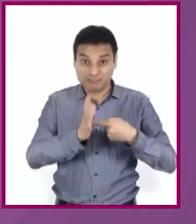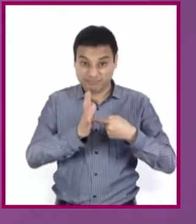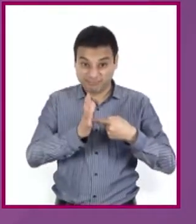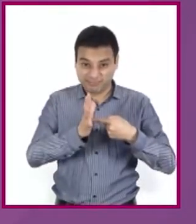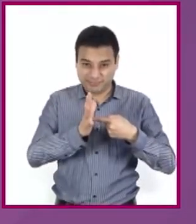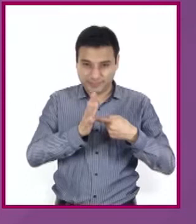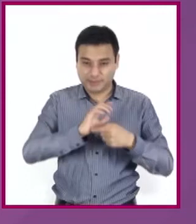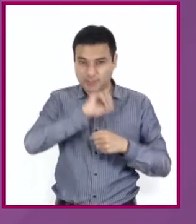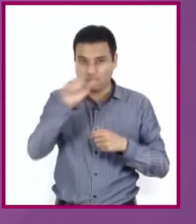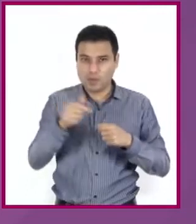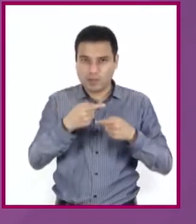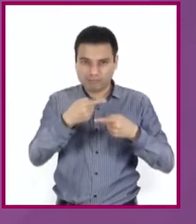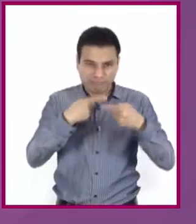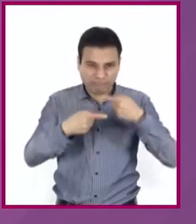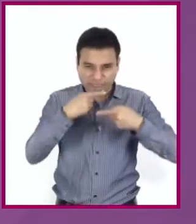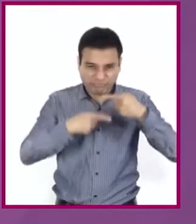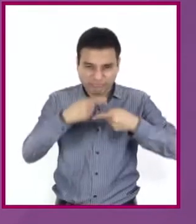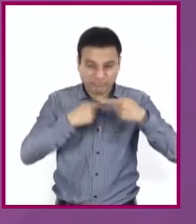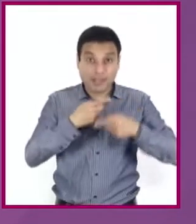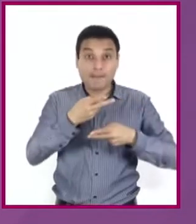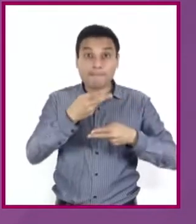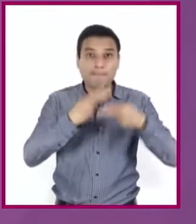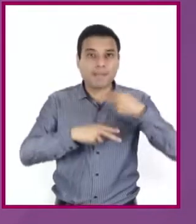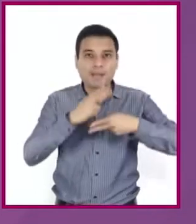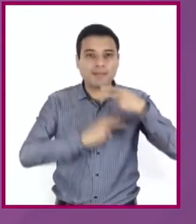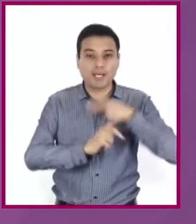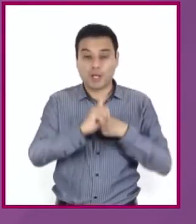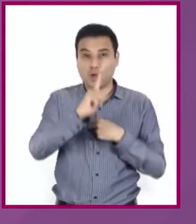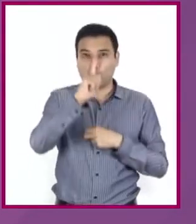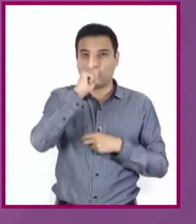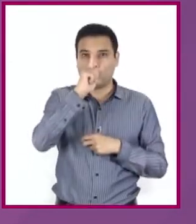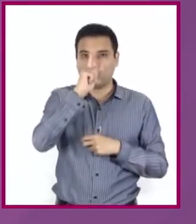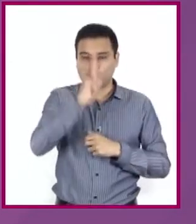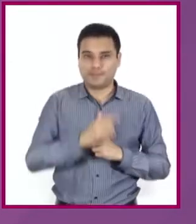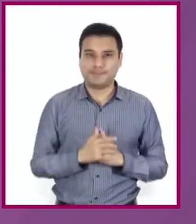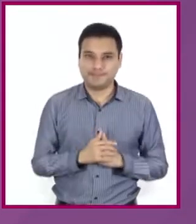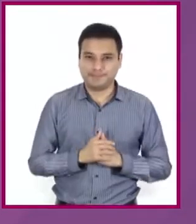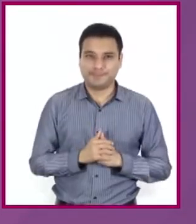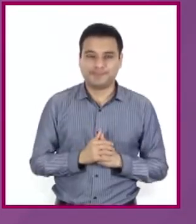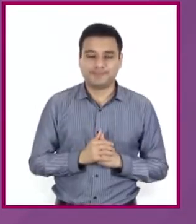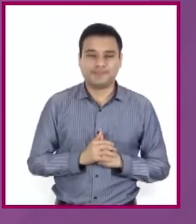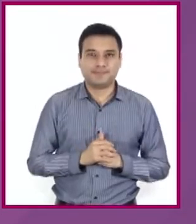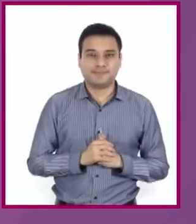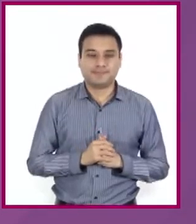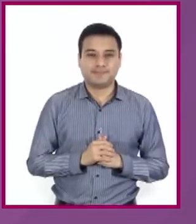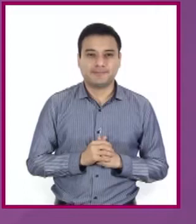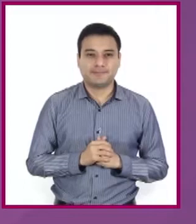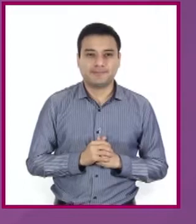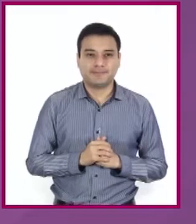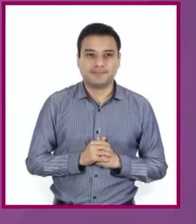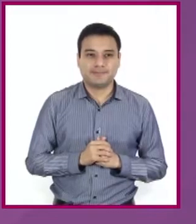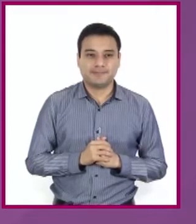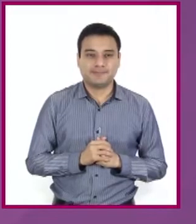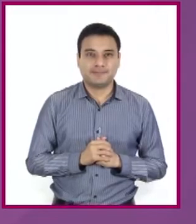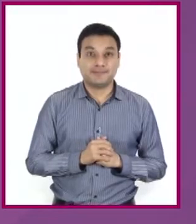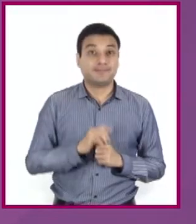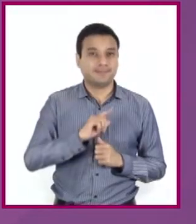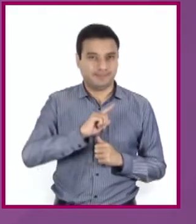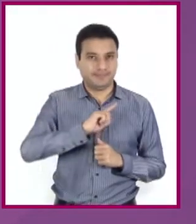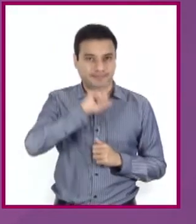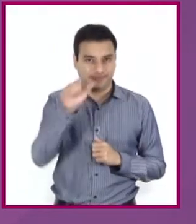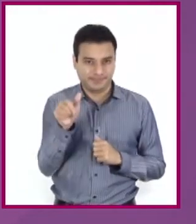dan movimiento a los generadores en donde se transforma la energía del movimiento en energía eléctrica. Después,